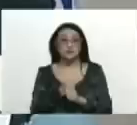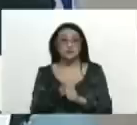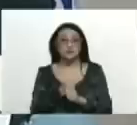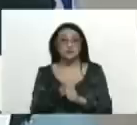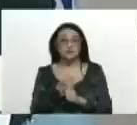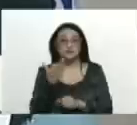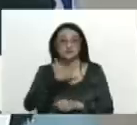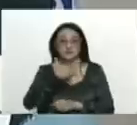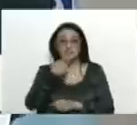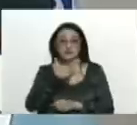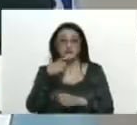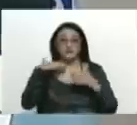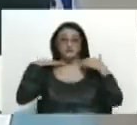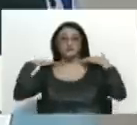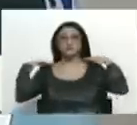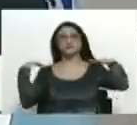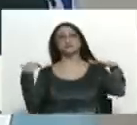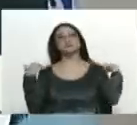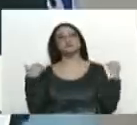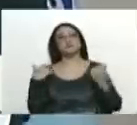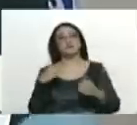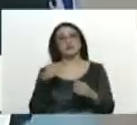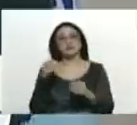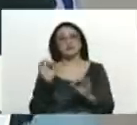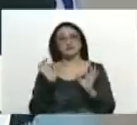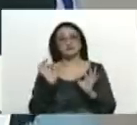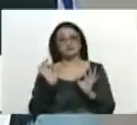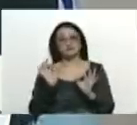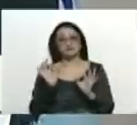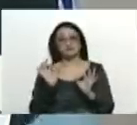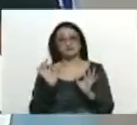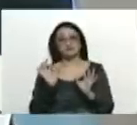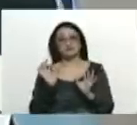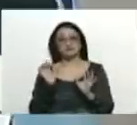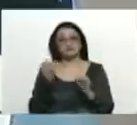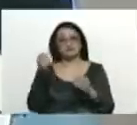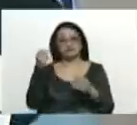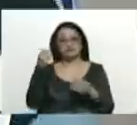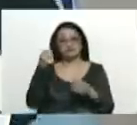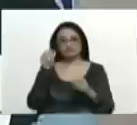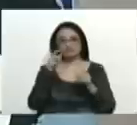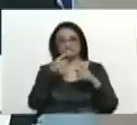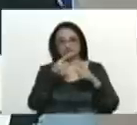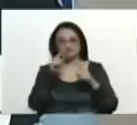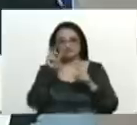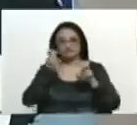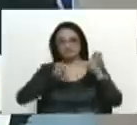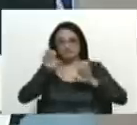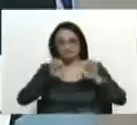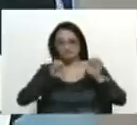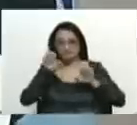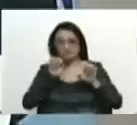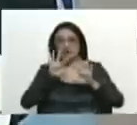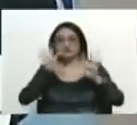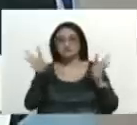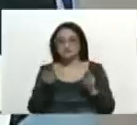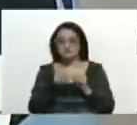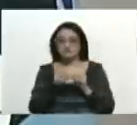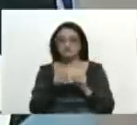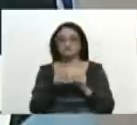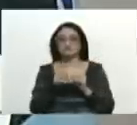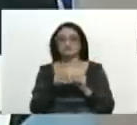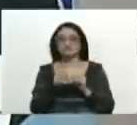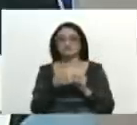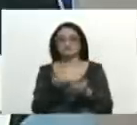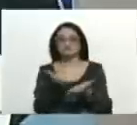serio al detalle metódico que nos ha llevado a estas conclusiones que ustedes están